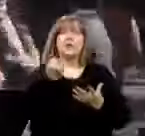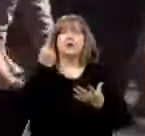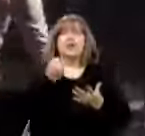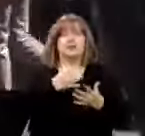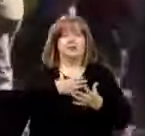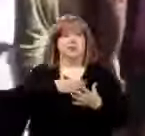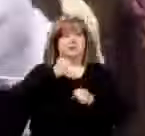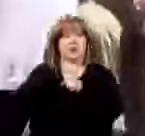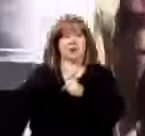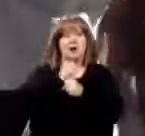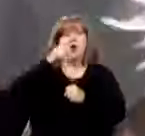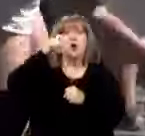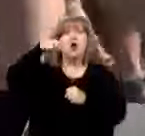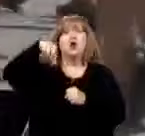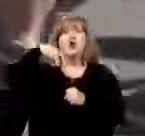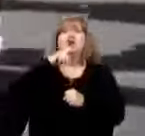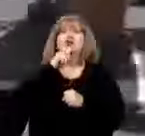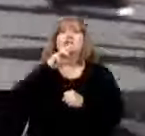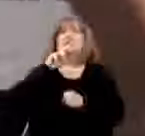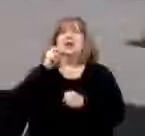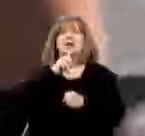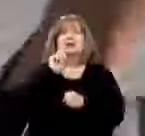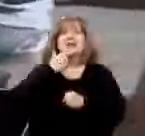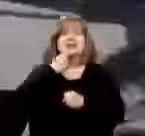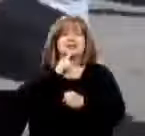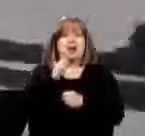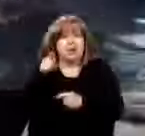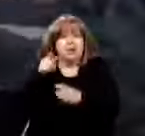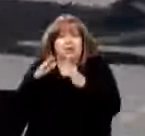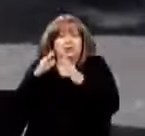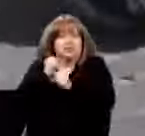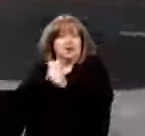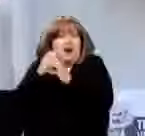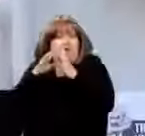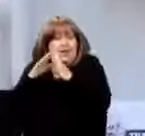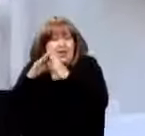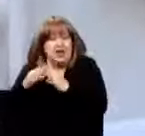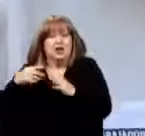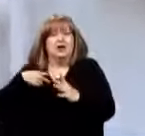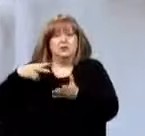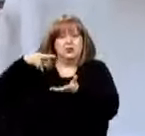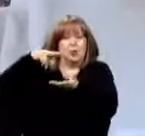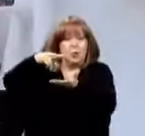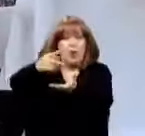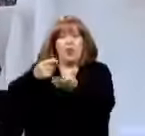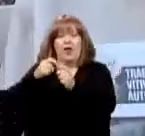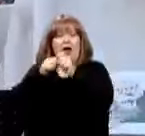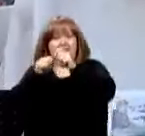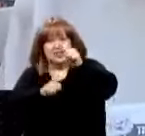sepa, somos una fuente de trabajo indirecta. Nosotros damos poda, damos tironeada, damos